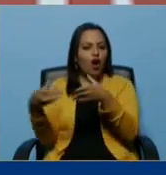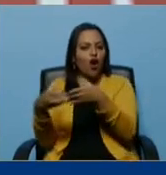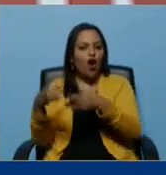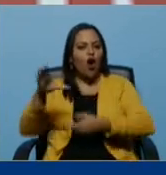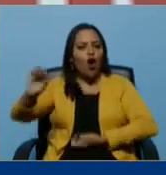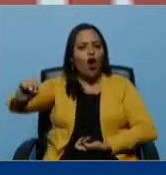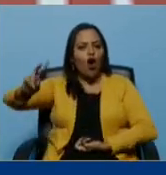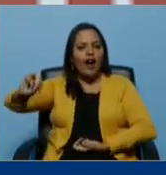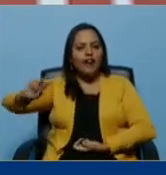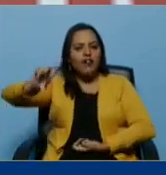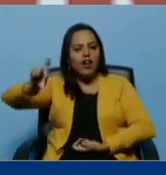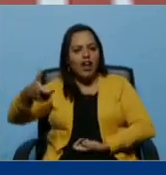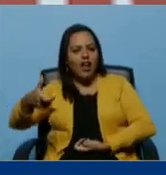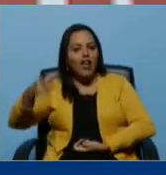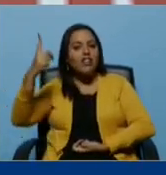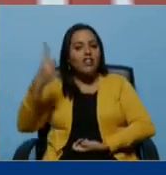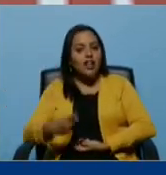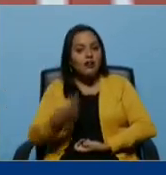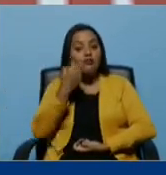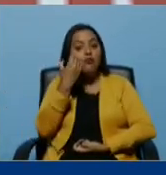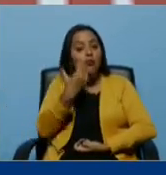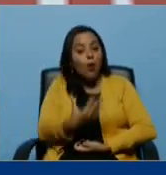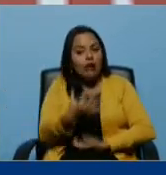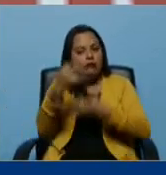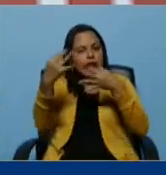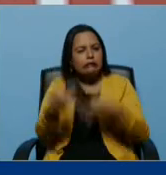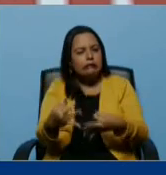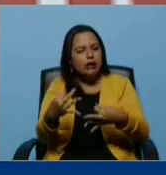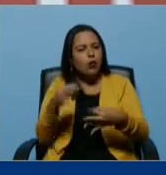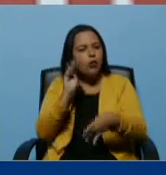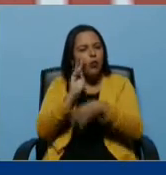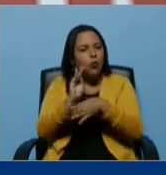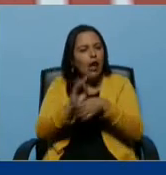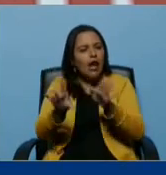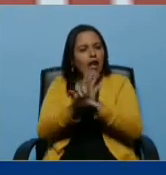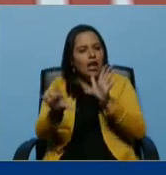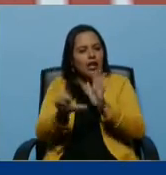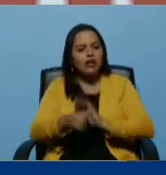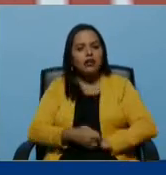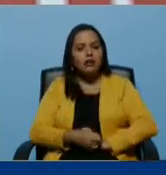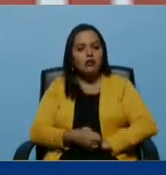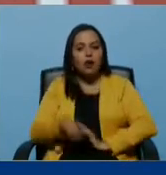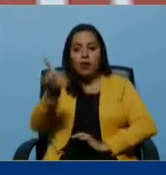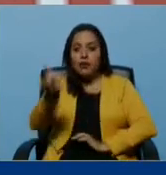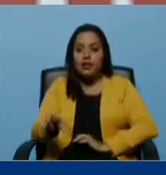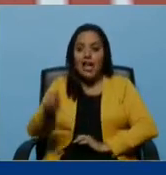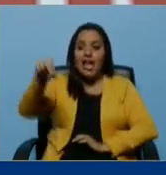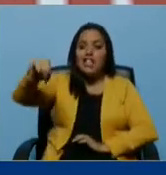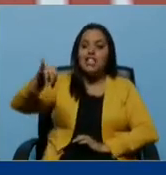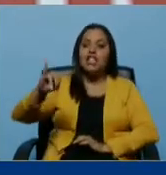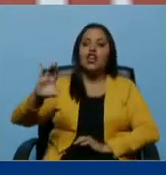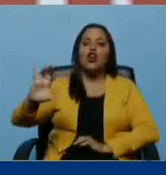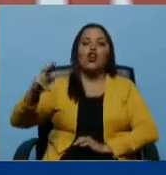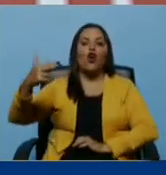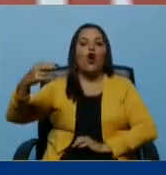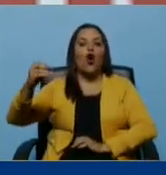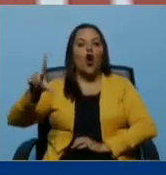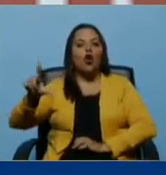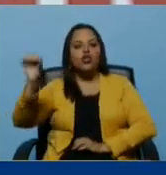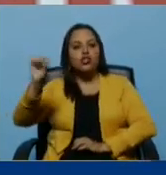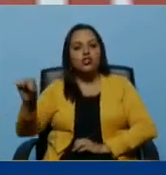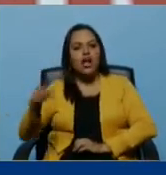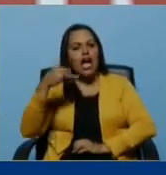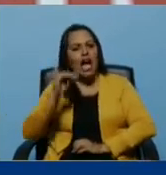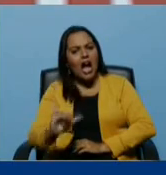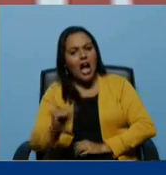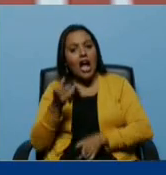gubernamentales. Tiene que ser muy buena esa ley para que un personaje como Brian Nichols haya salido el día de hoy, haya ocupado algo